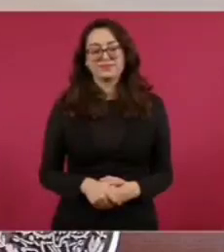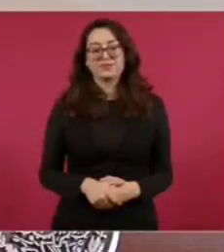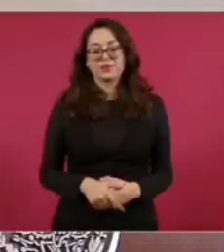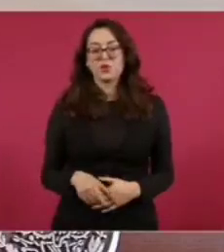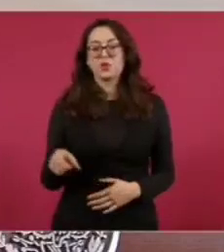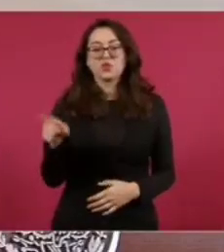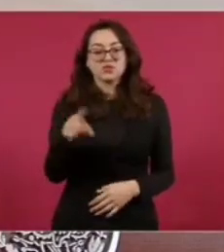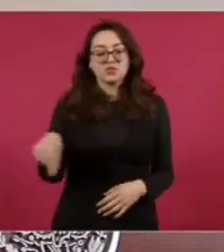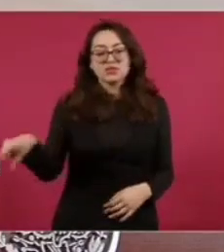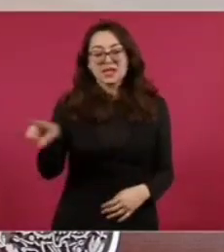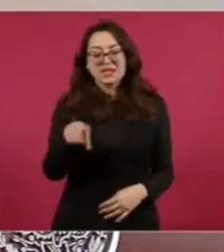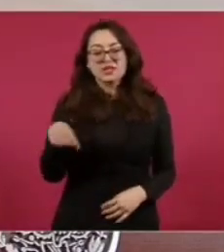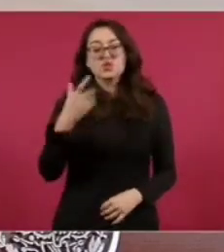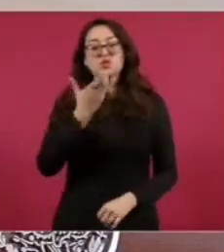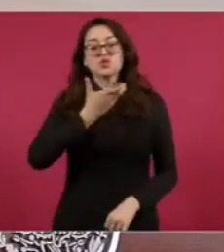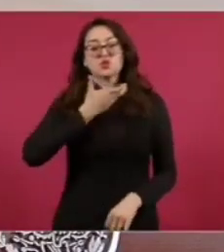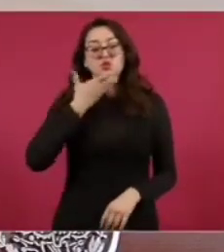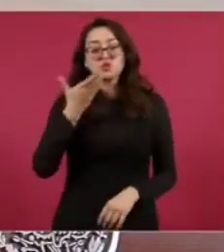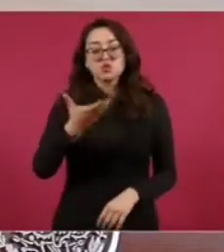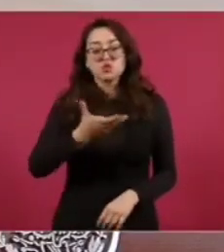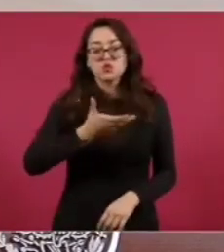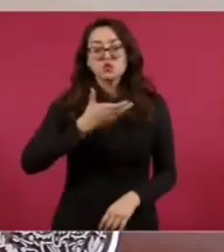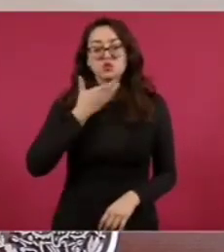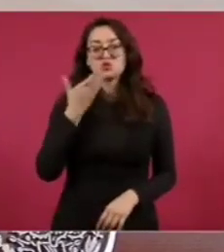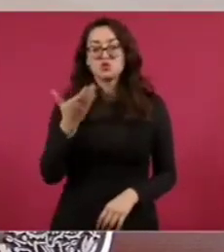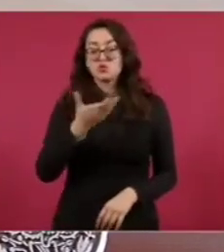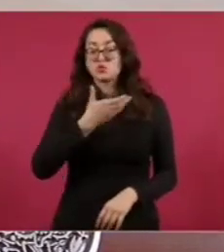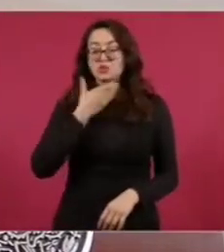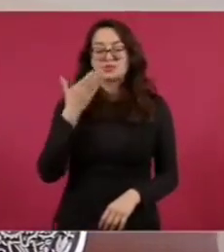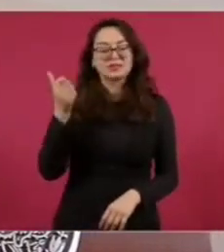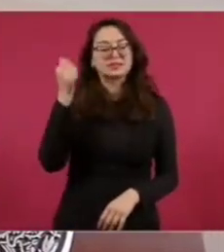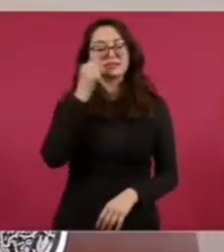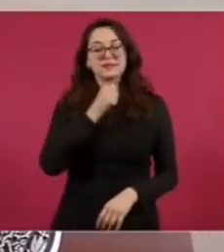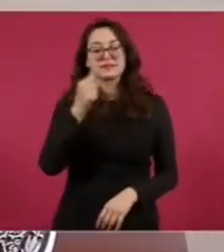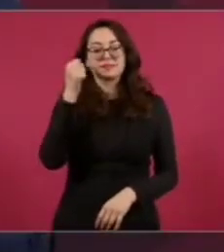Ustedes son los más tenaces